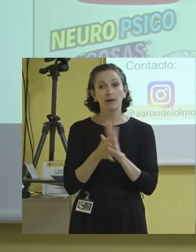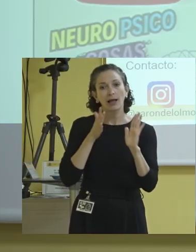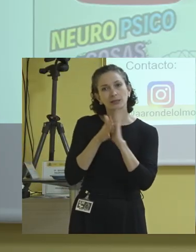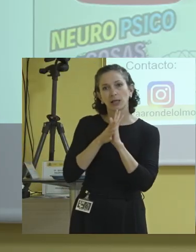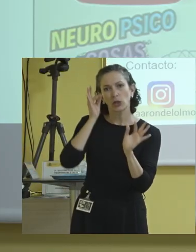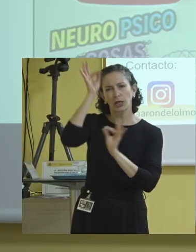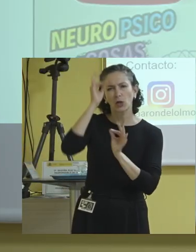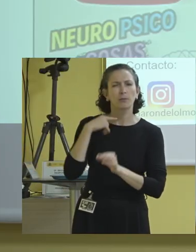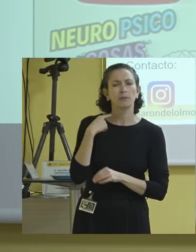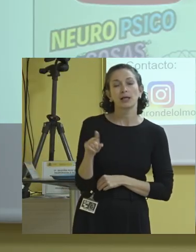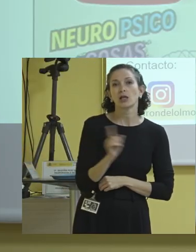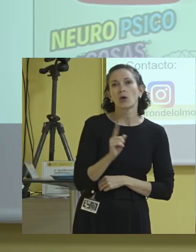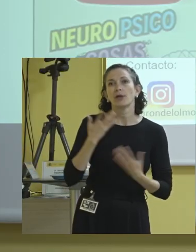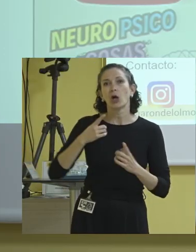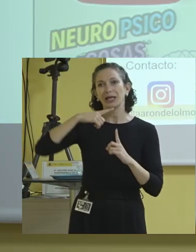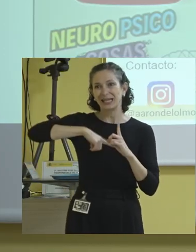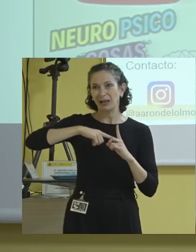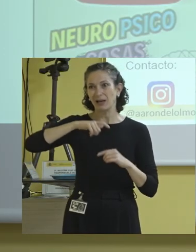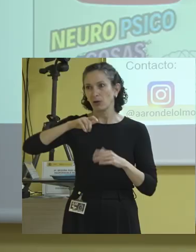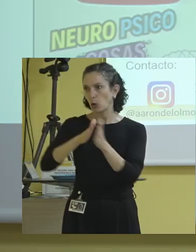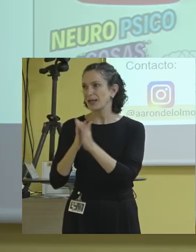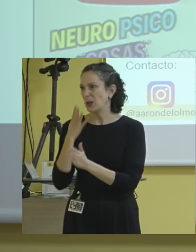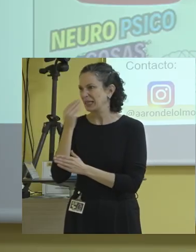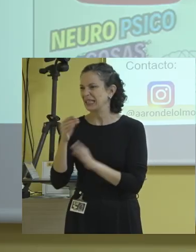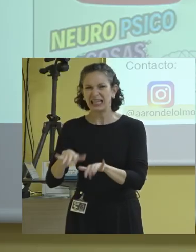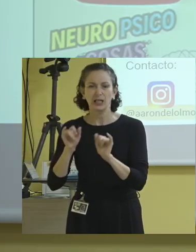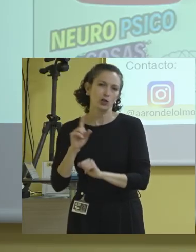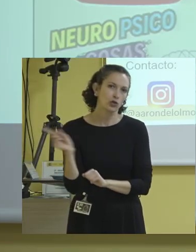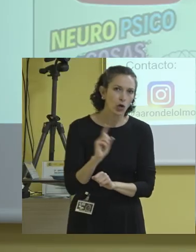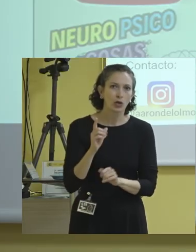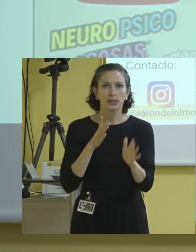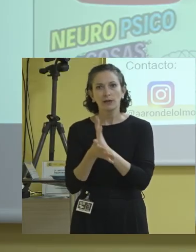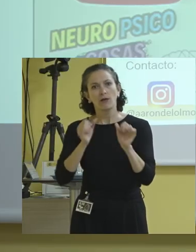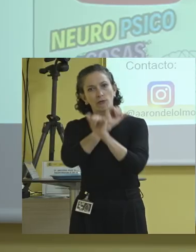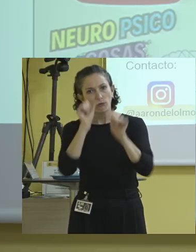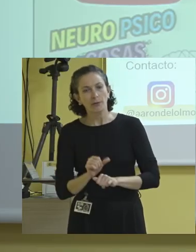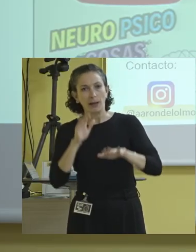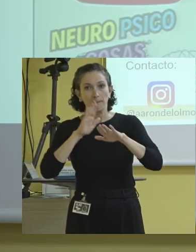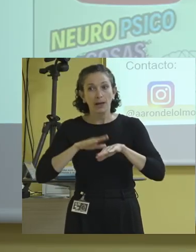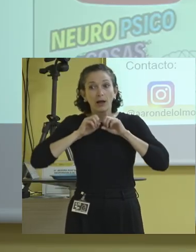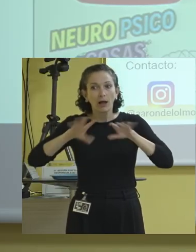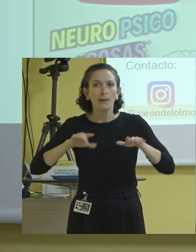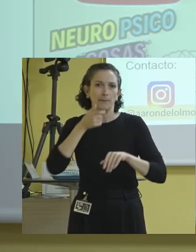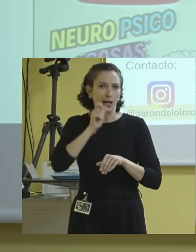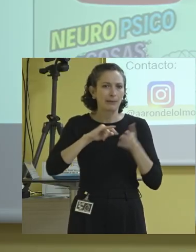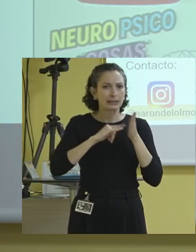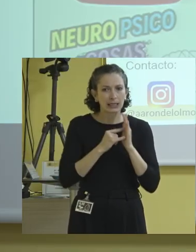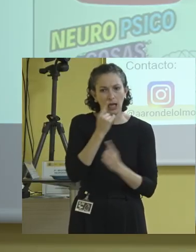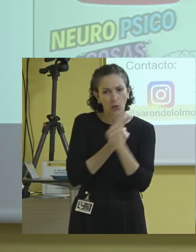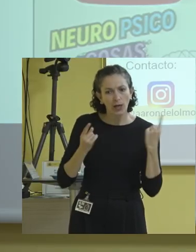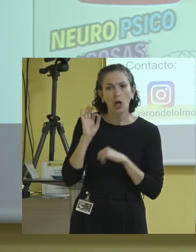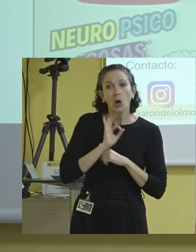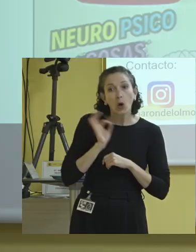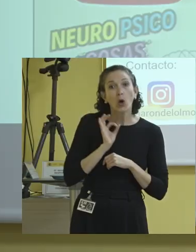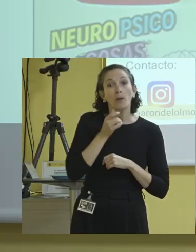explicando, pero tampoco nos pongamos a un nivel que no nos entiendan ni nuestros compañeros. Entonces, hay que buscar una forma de divulgar que tenga algunos tecnicismos o alguna traducción